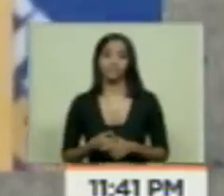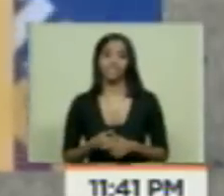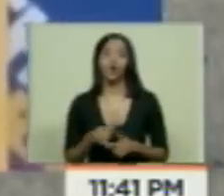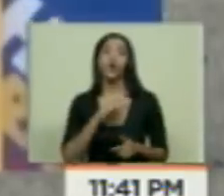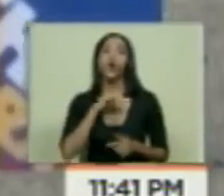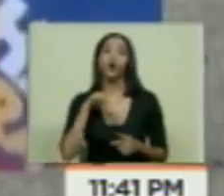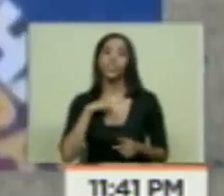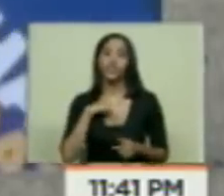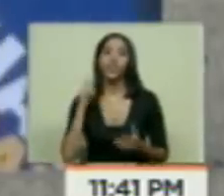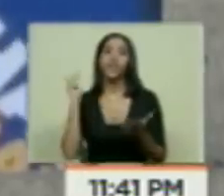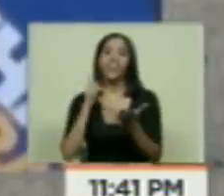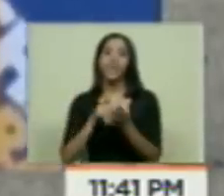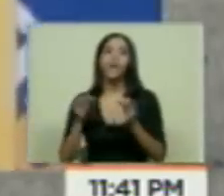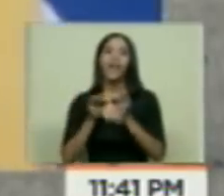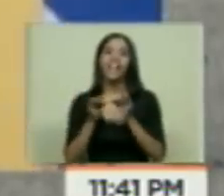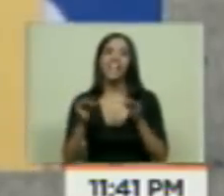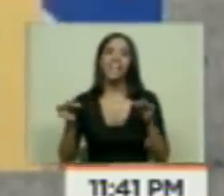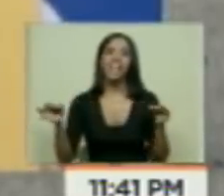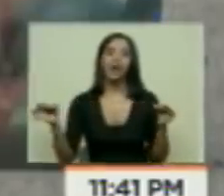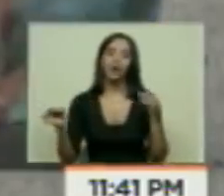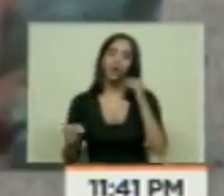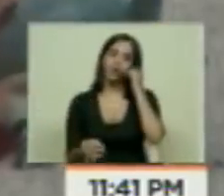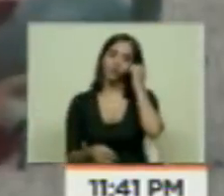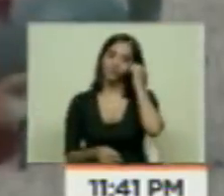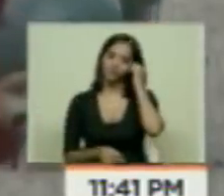Nosotros venimos de lejos.